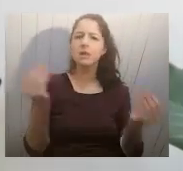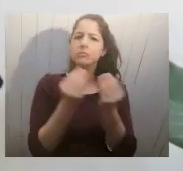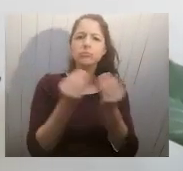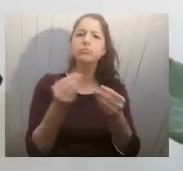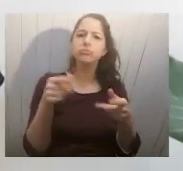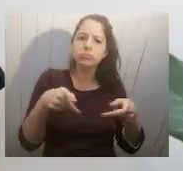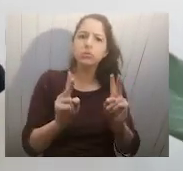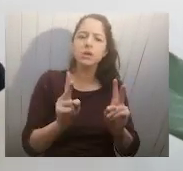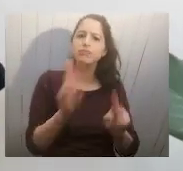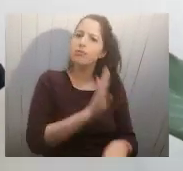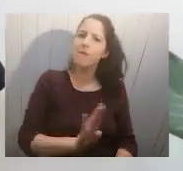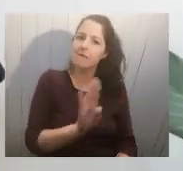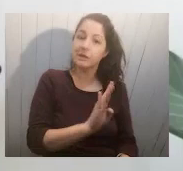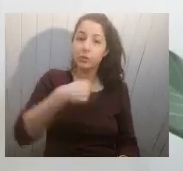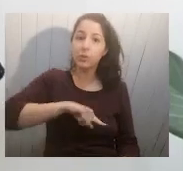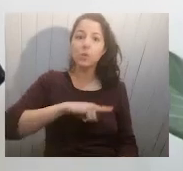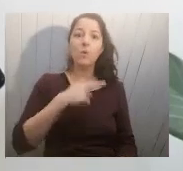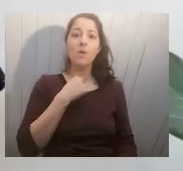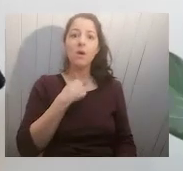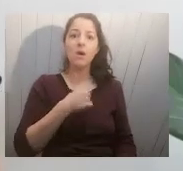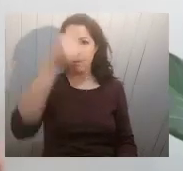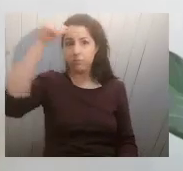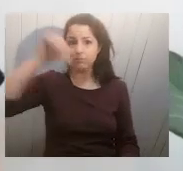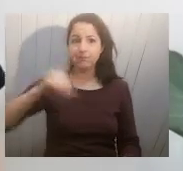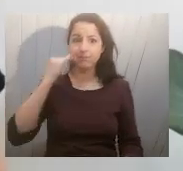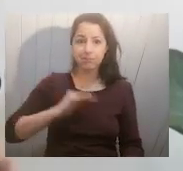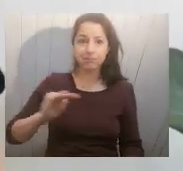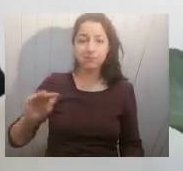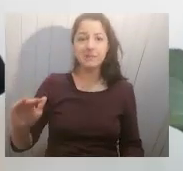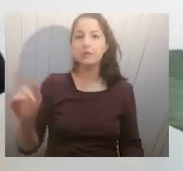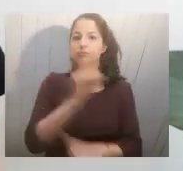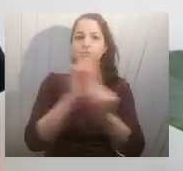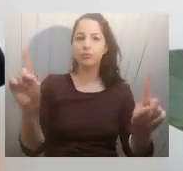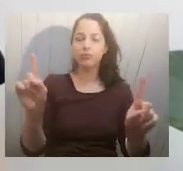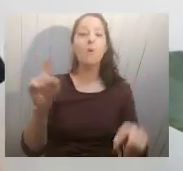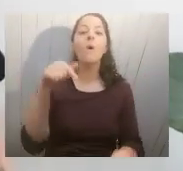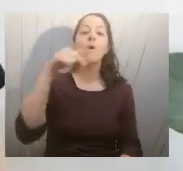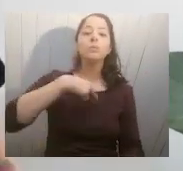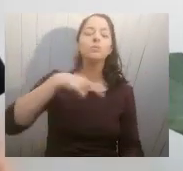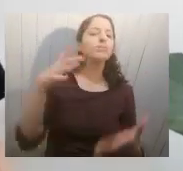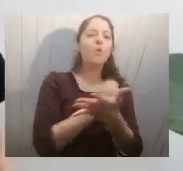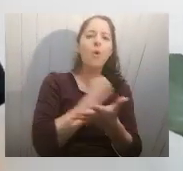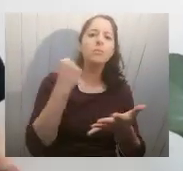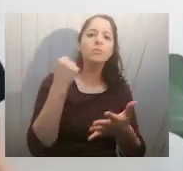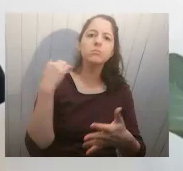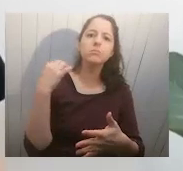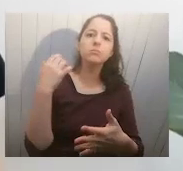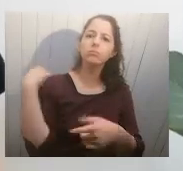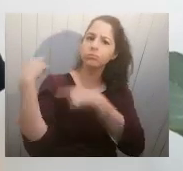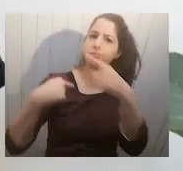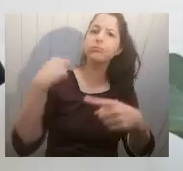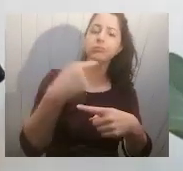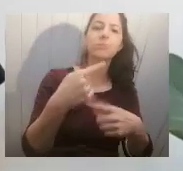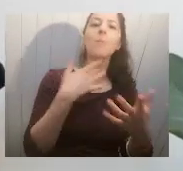otros derechos fundamentales. Demandamos el fin de la criminalización de la niñez y la juventud movilizada. Todos los triunfos que hemos cosechado